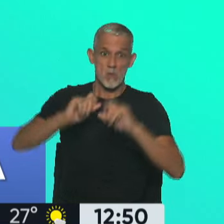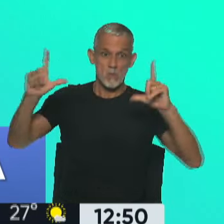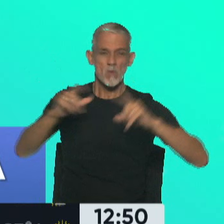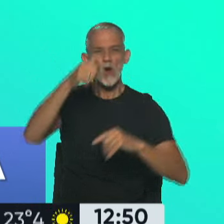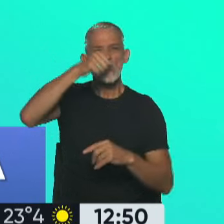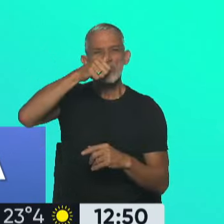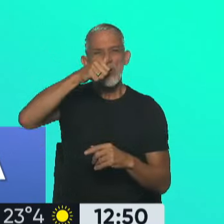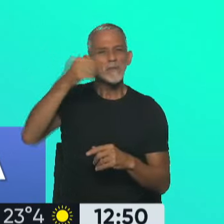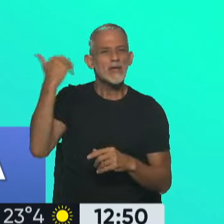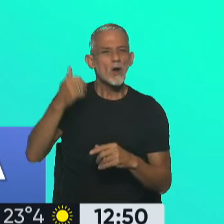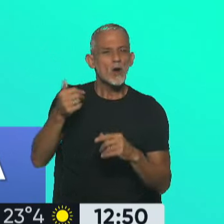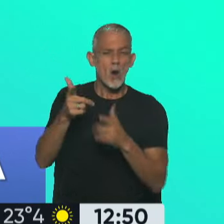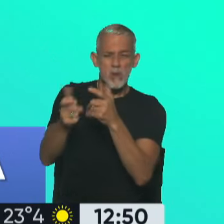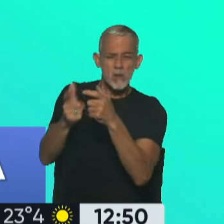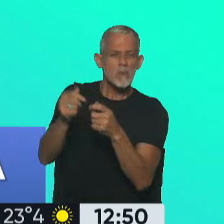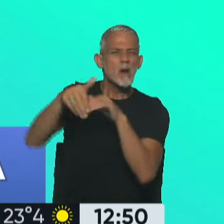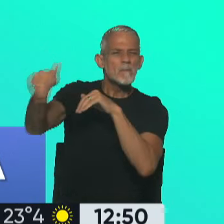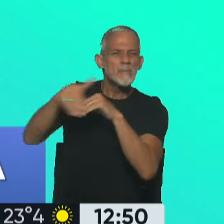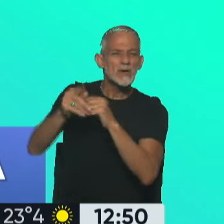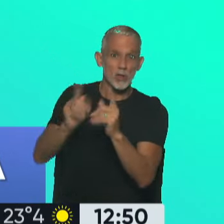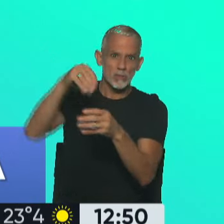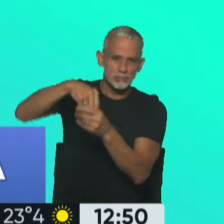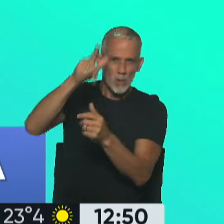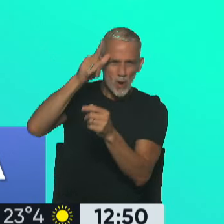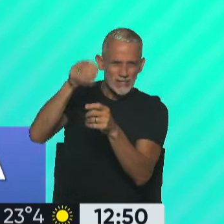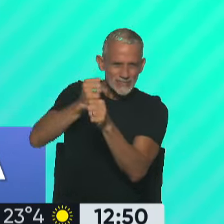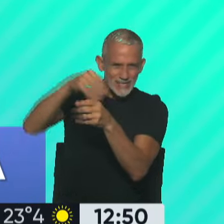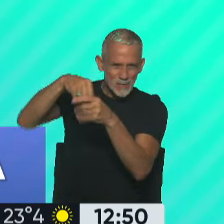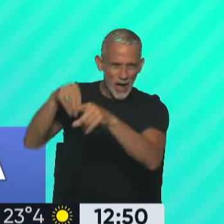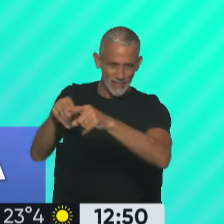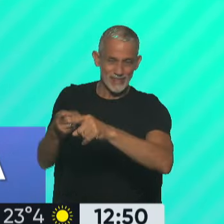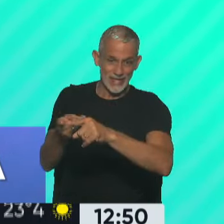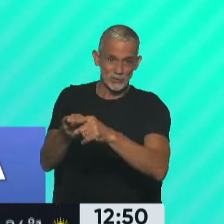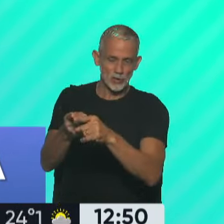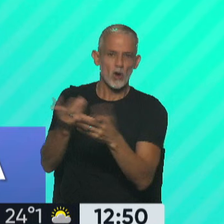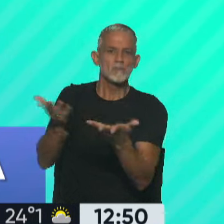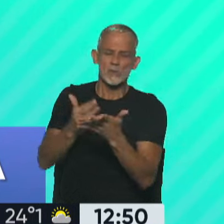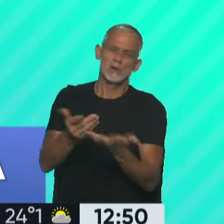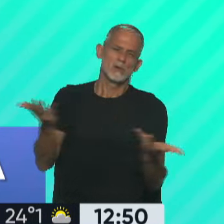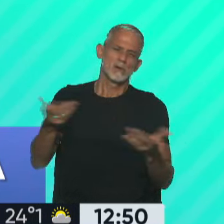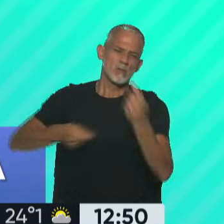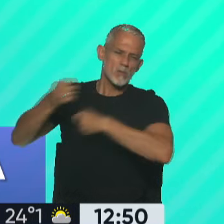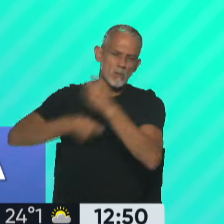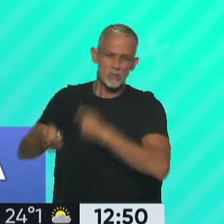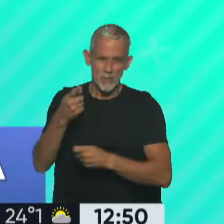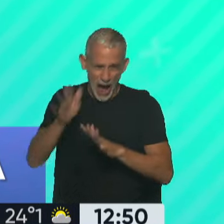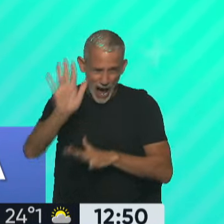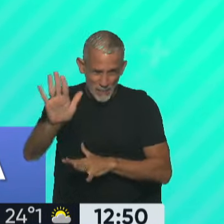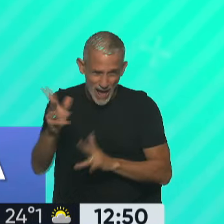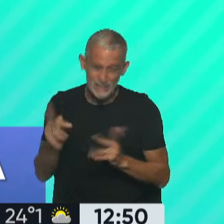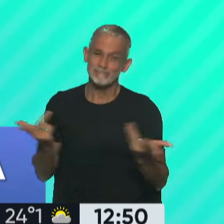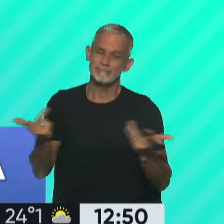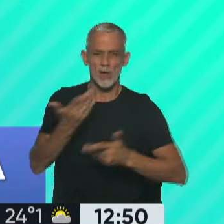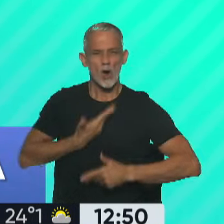El domingo tirotearon a 2 micros del Servicio Penitenciario de Santa Fe. Una clara amenaza de los narcos en las cárceles. En Rosario, el